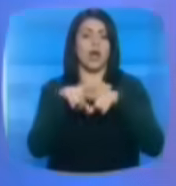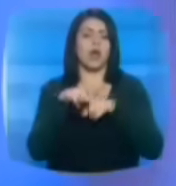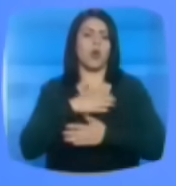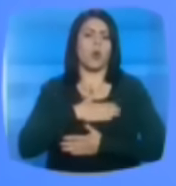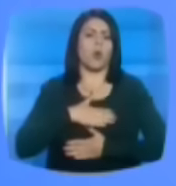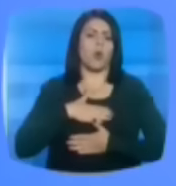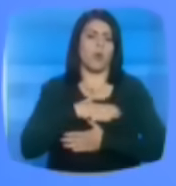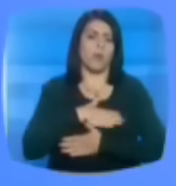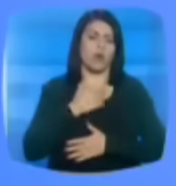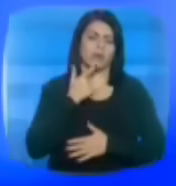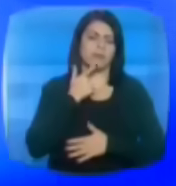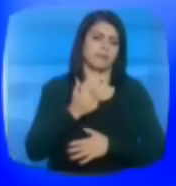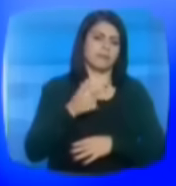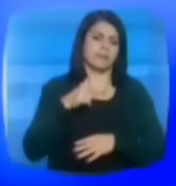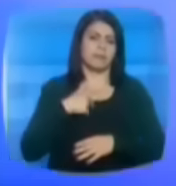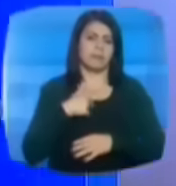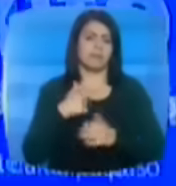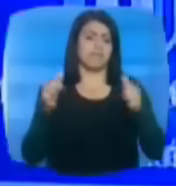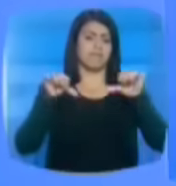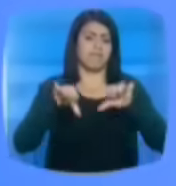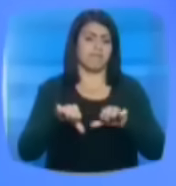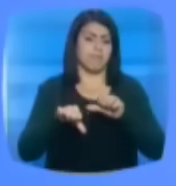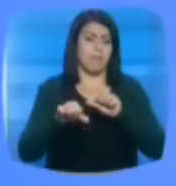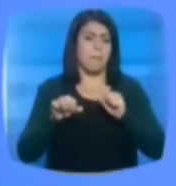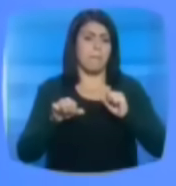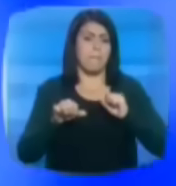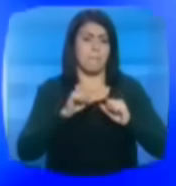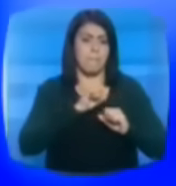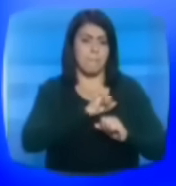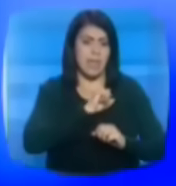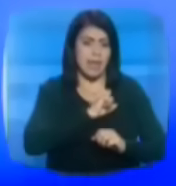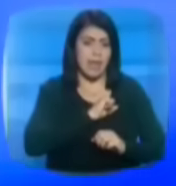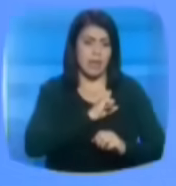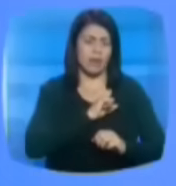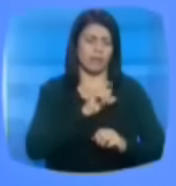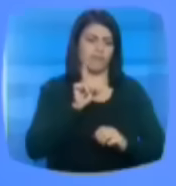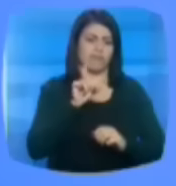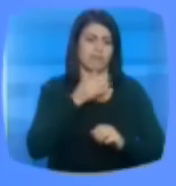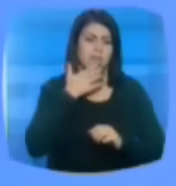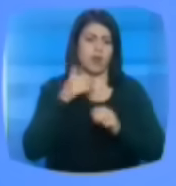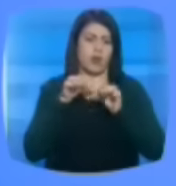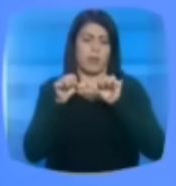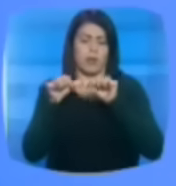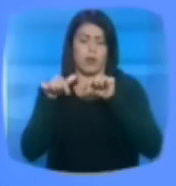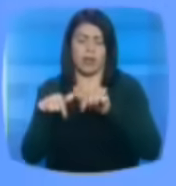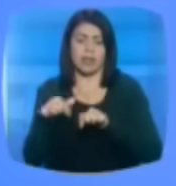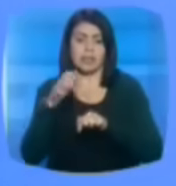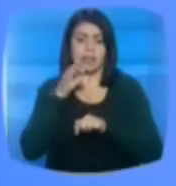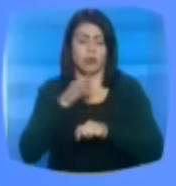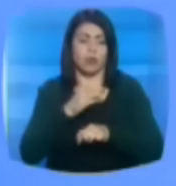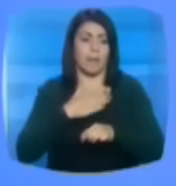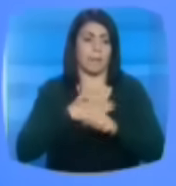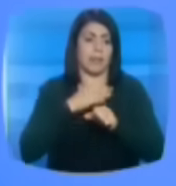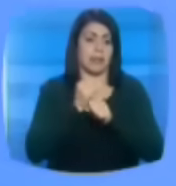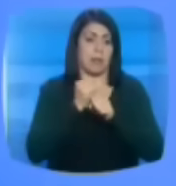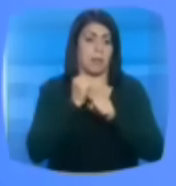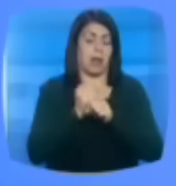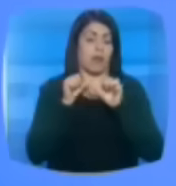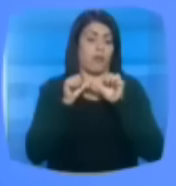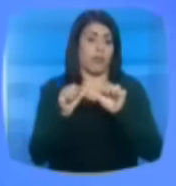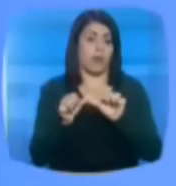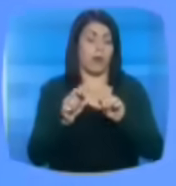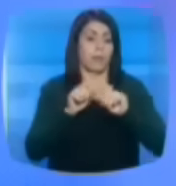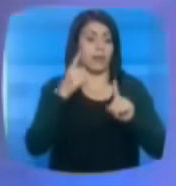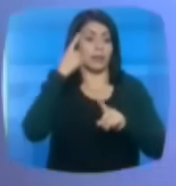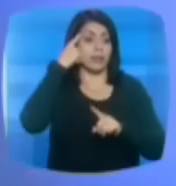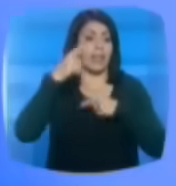confort porque dicen, mira, si fracaso, por ejemplo, y más bien dicen, bueno, mejor me quedo aquí donde estoy seguro, en mi trabajo estable,